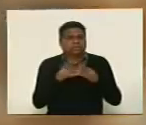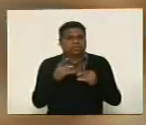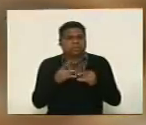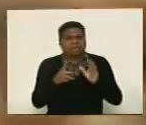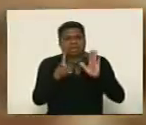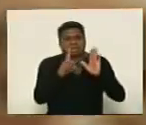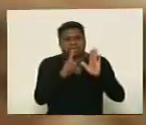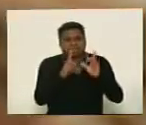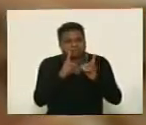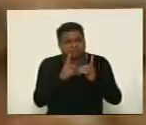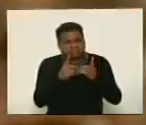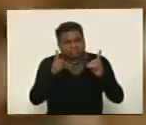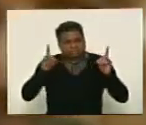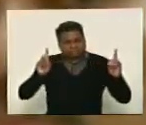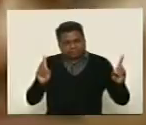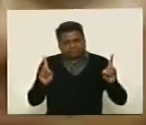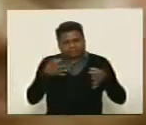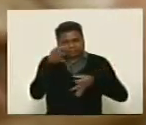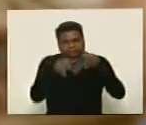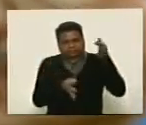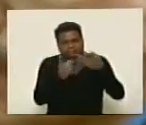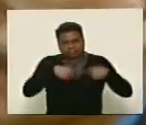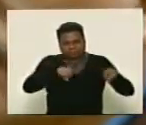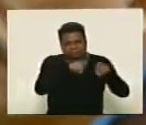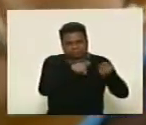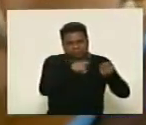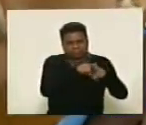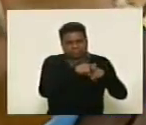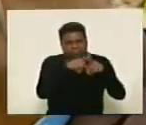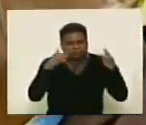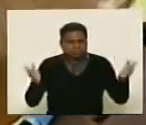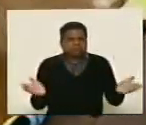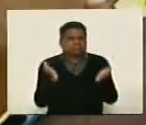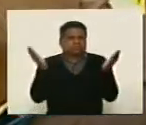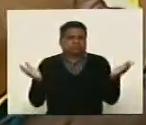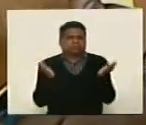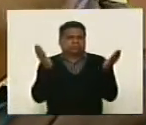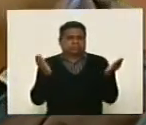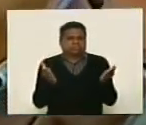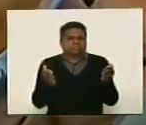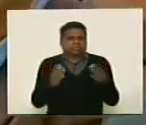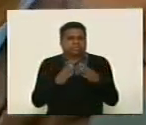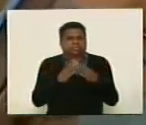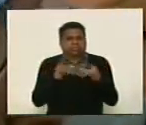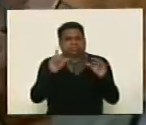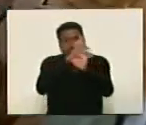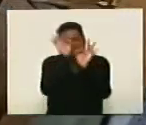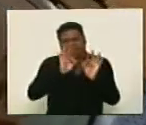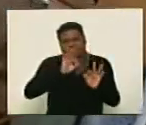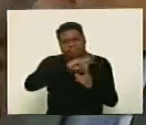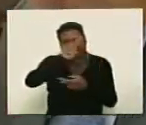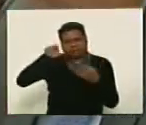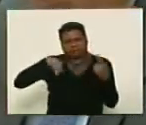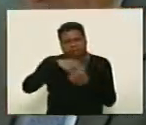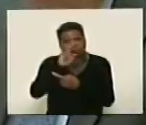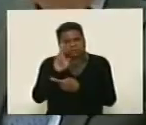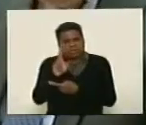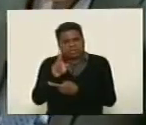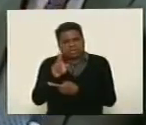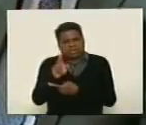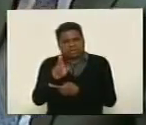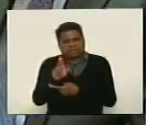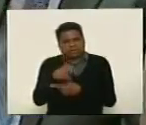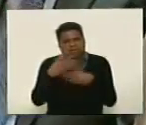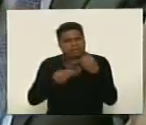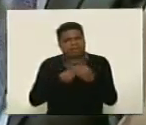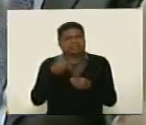economía más justa y más igualitaria, al impulsar mecanismos revolucionarios y alternativos al